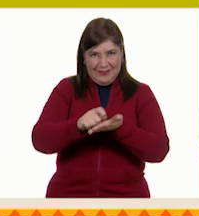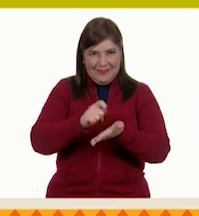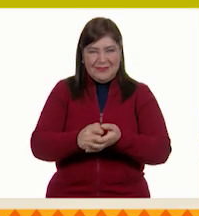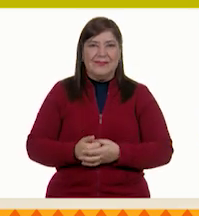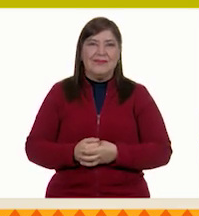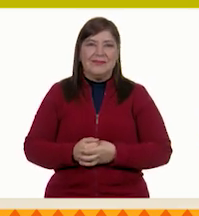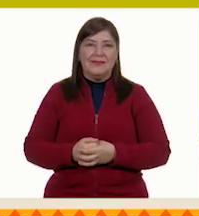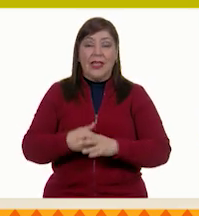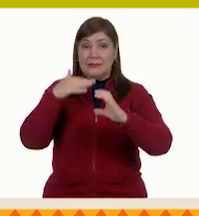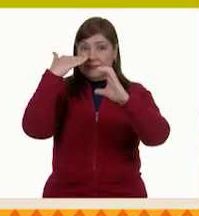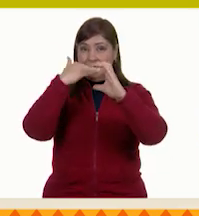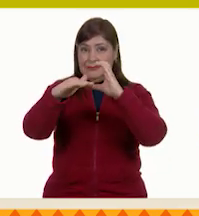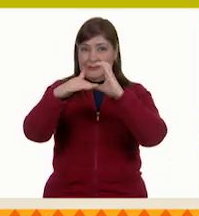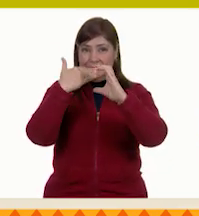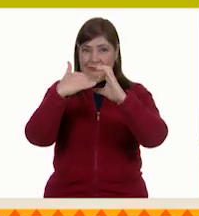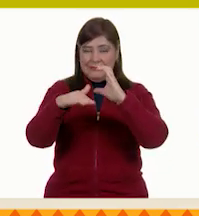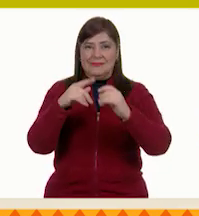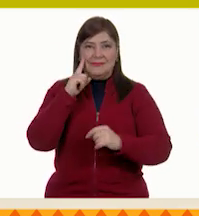cep.gov.mx. Correo